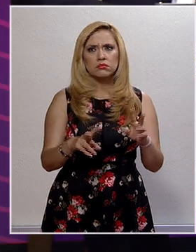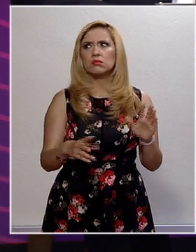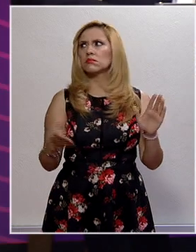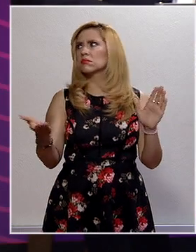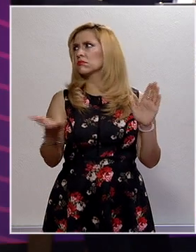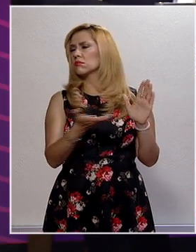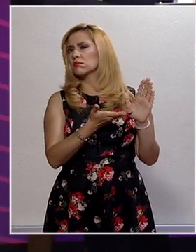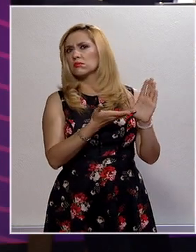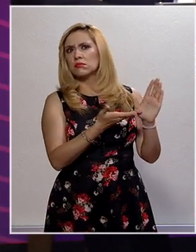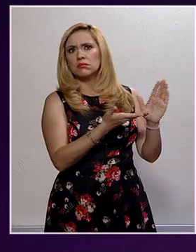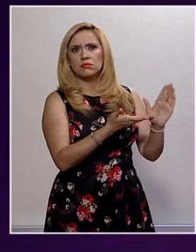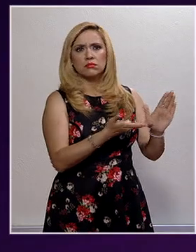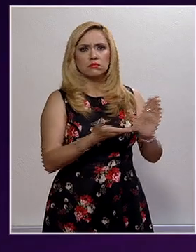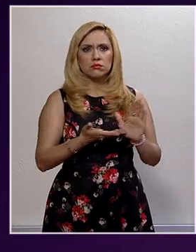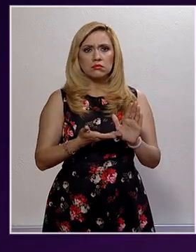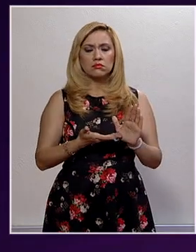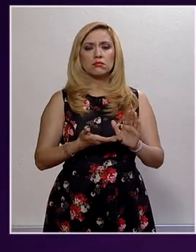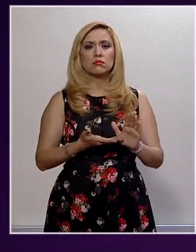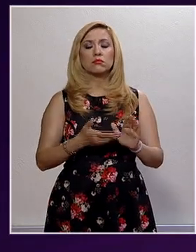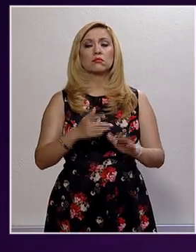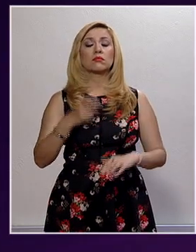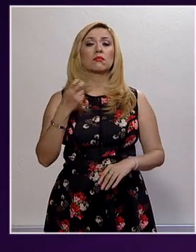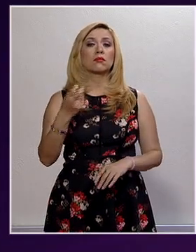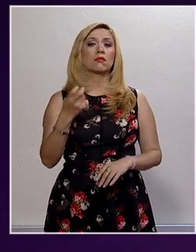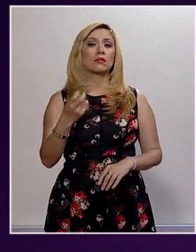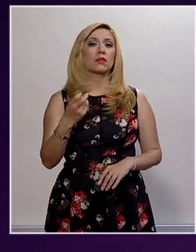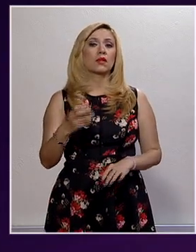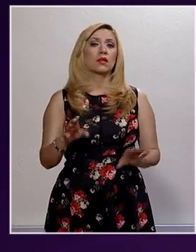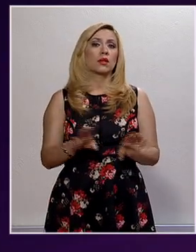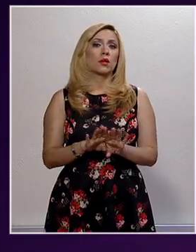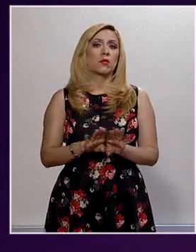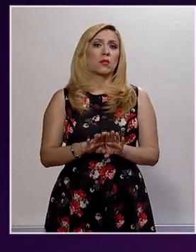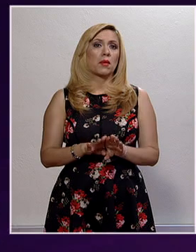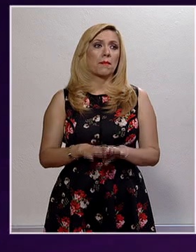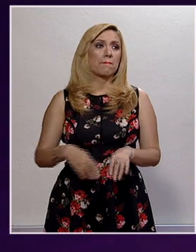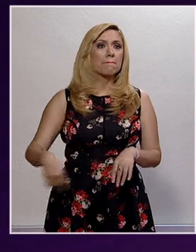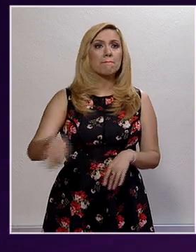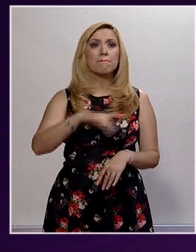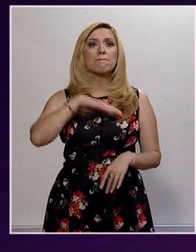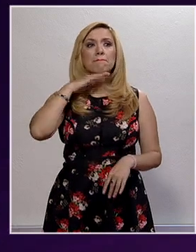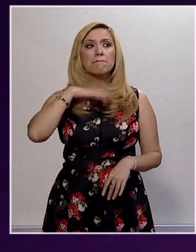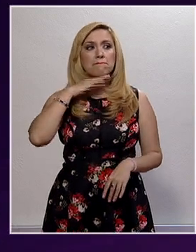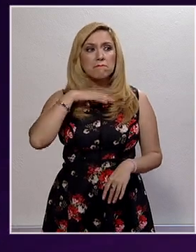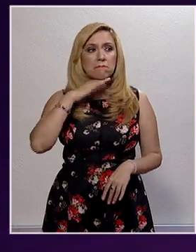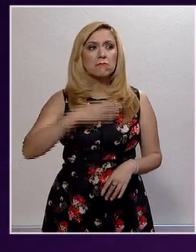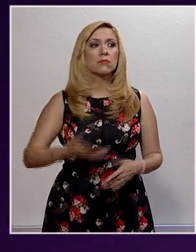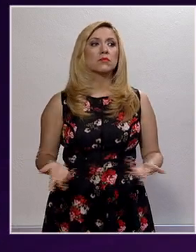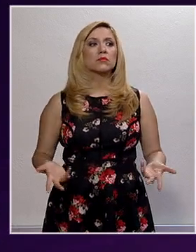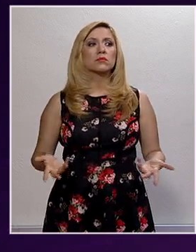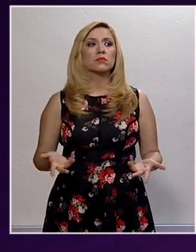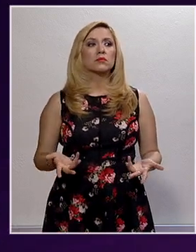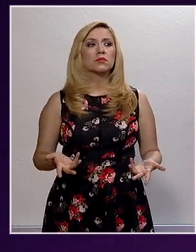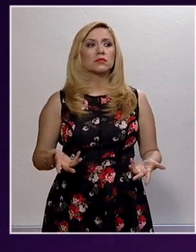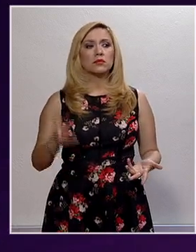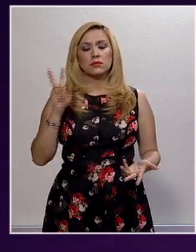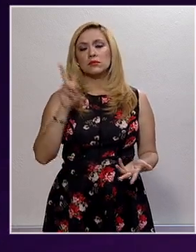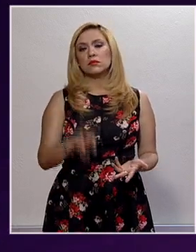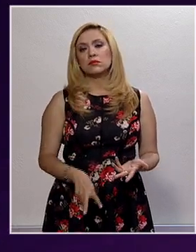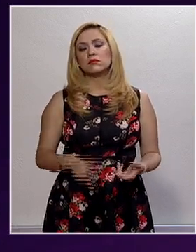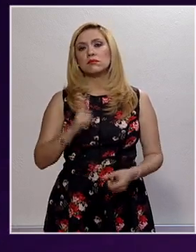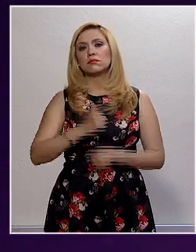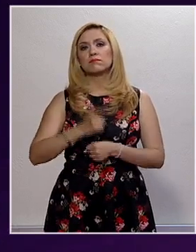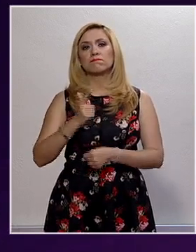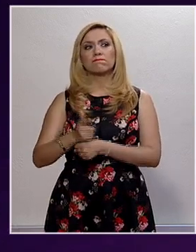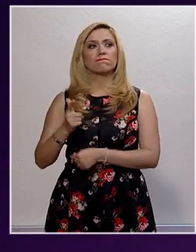luz sobre los hechos, frente de alguna manera a la impunidad en la cual se encontraban